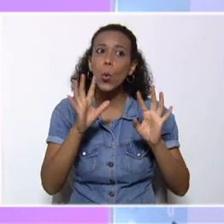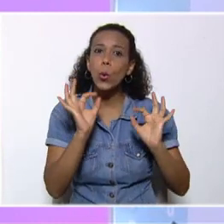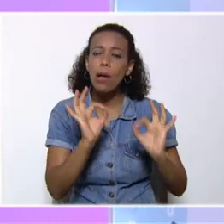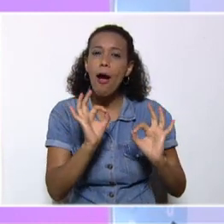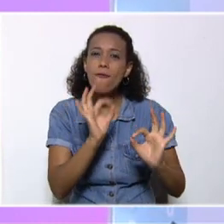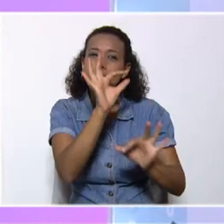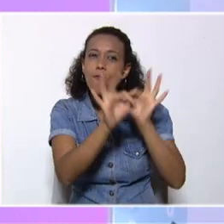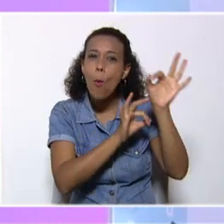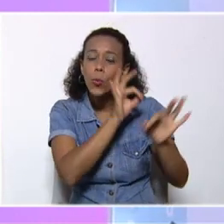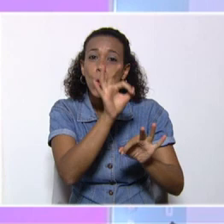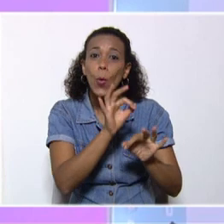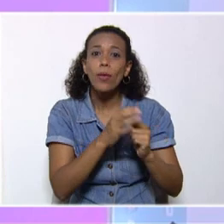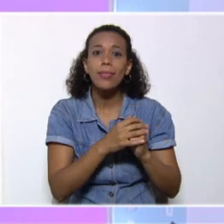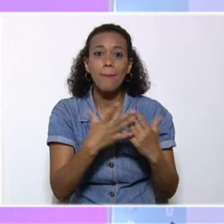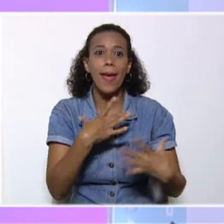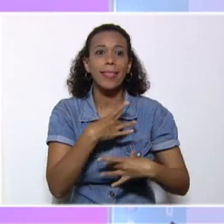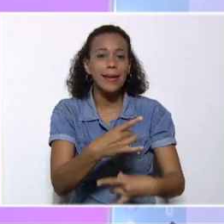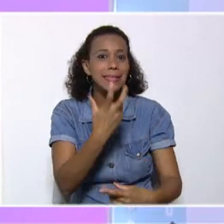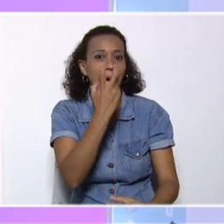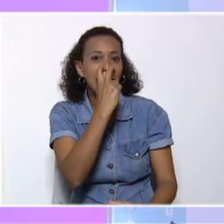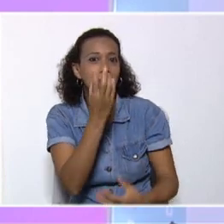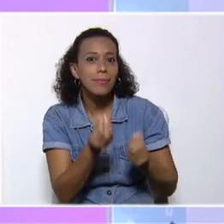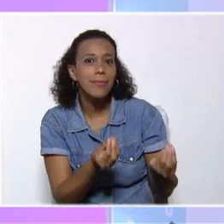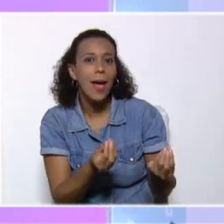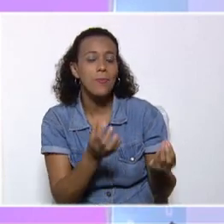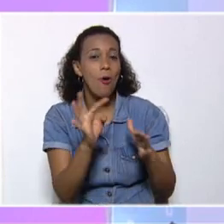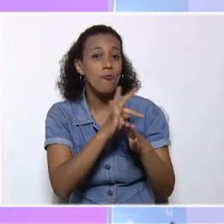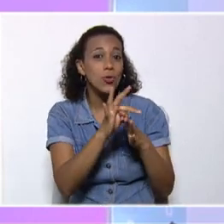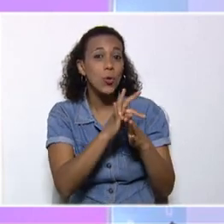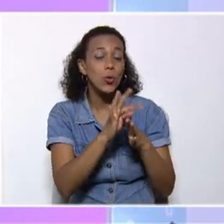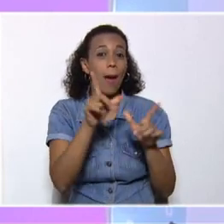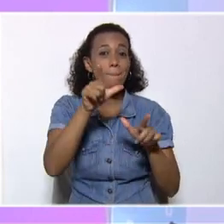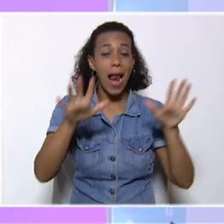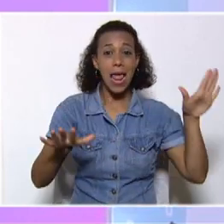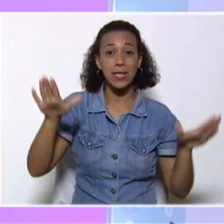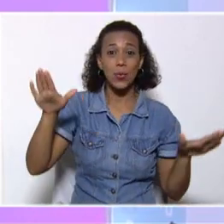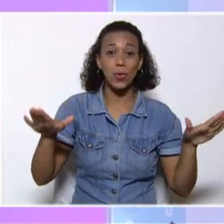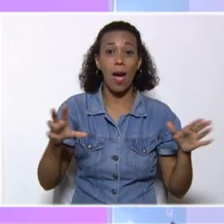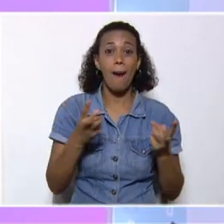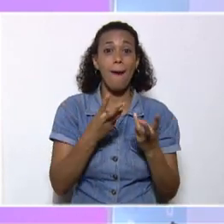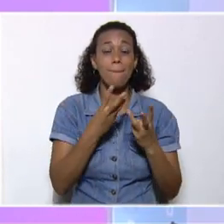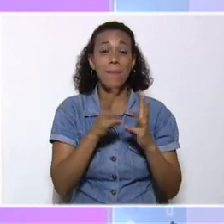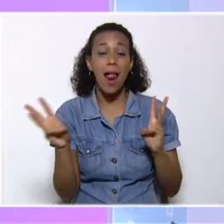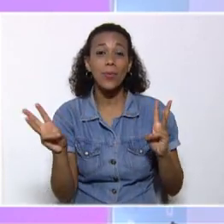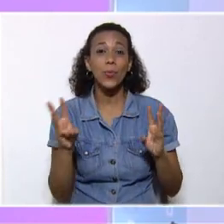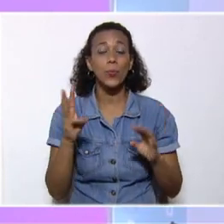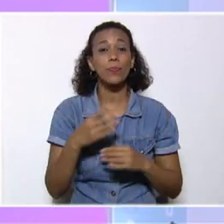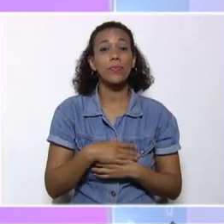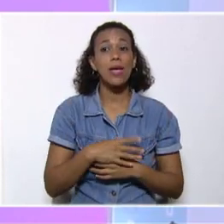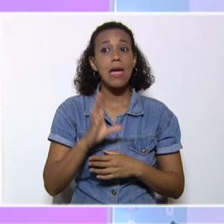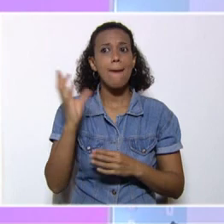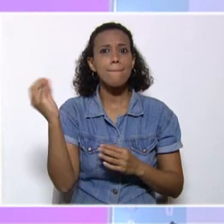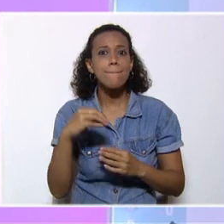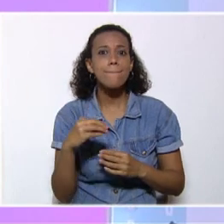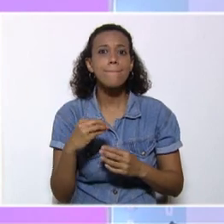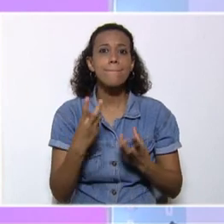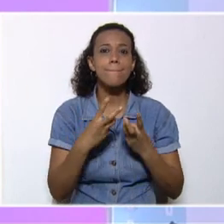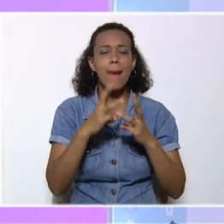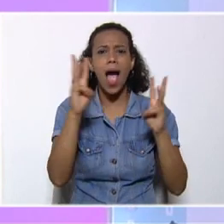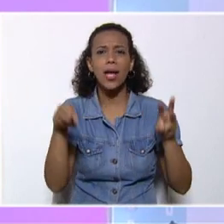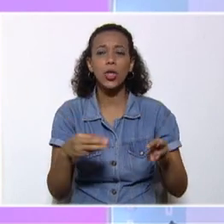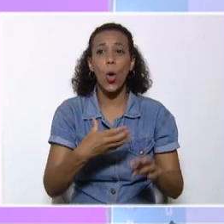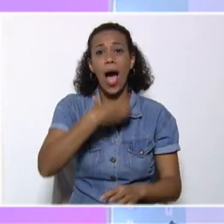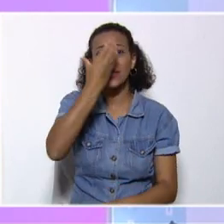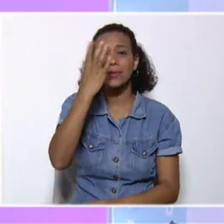de esta aplicación que es bastante interesante porque funciona para Linux, funciona para Microsoft Windows y también para